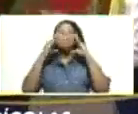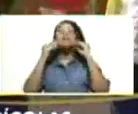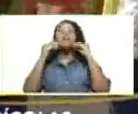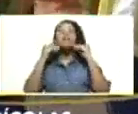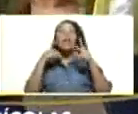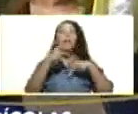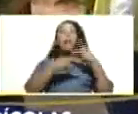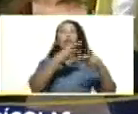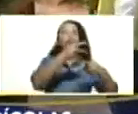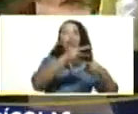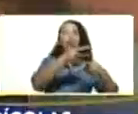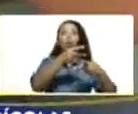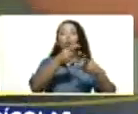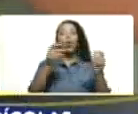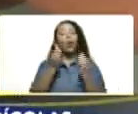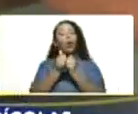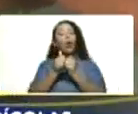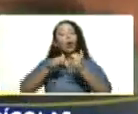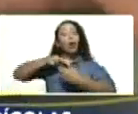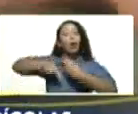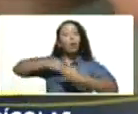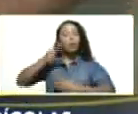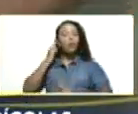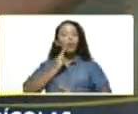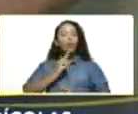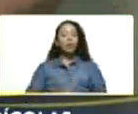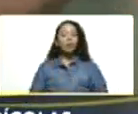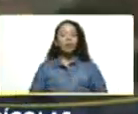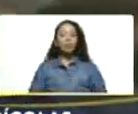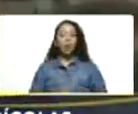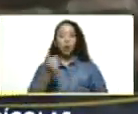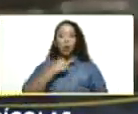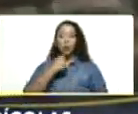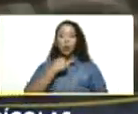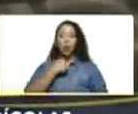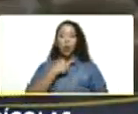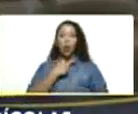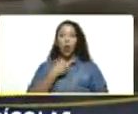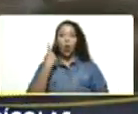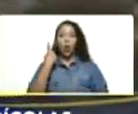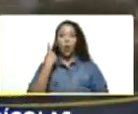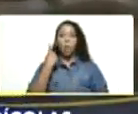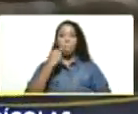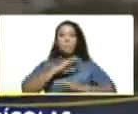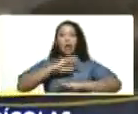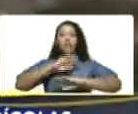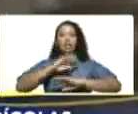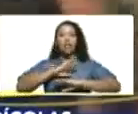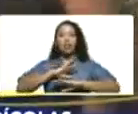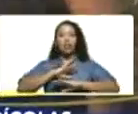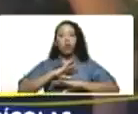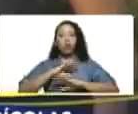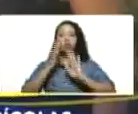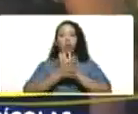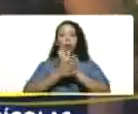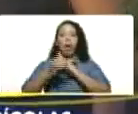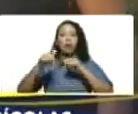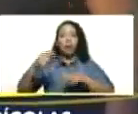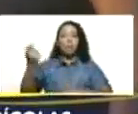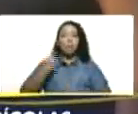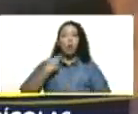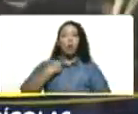gobernador, Germán Eduardo Piñate, se ha propuesto crear un Estado, el Estado Apure, en un Apure próspero, grande y productivo. Y nuestra meta